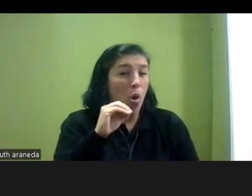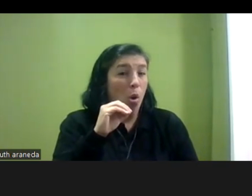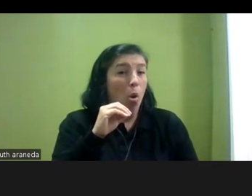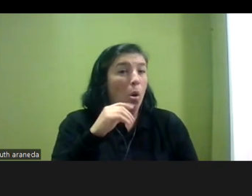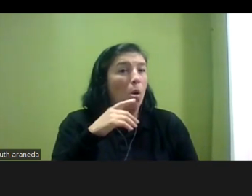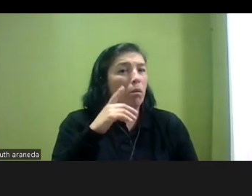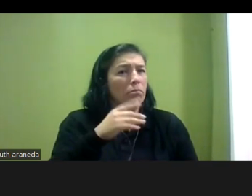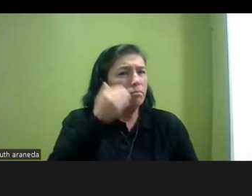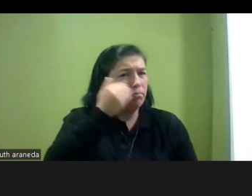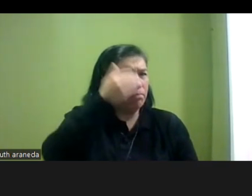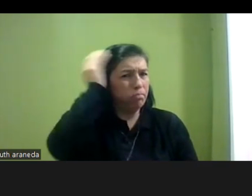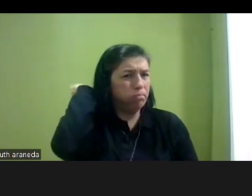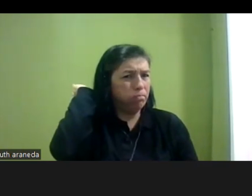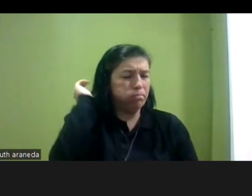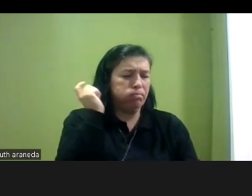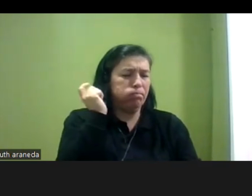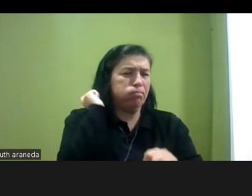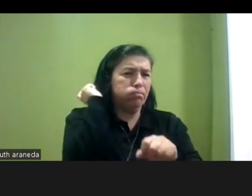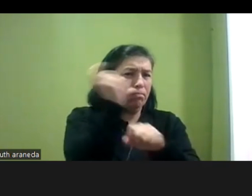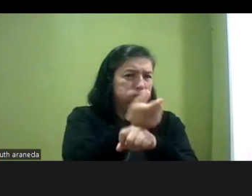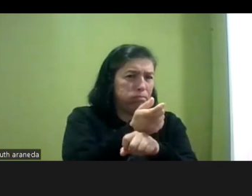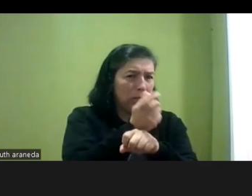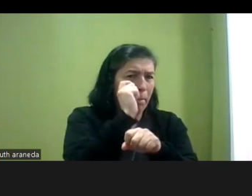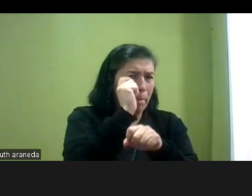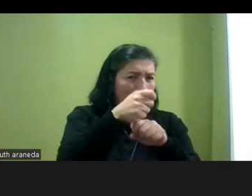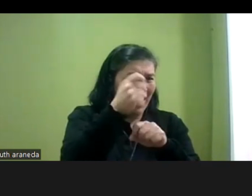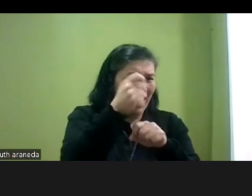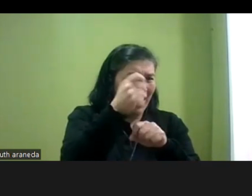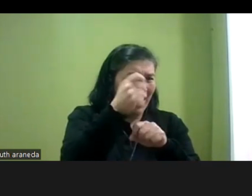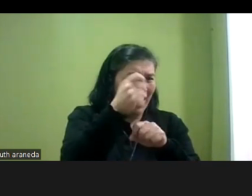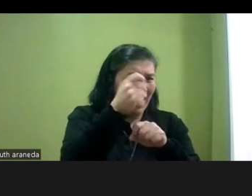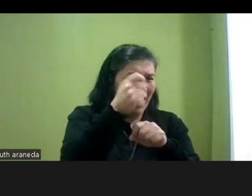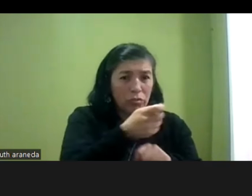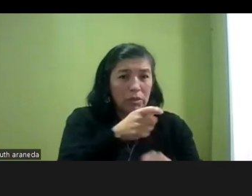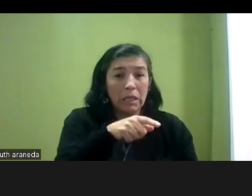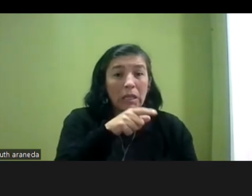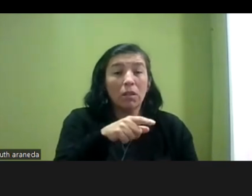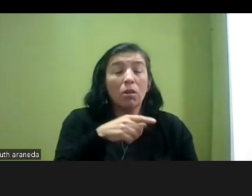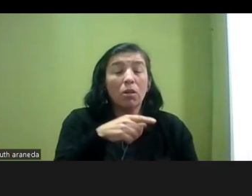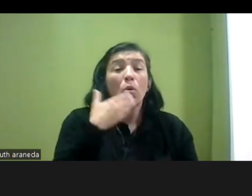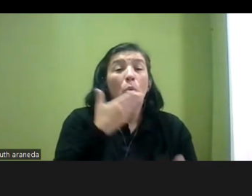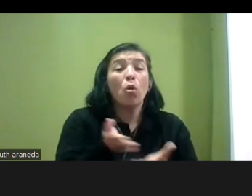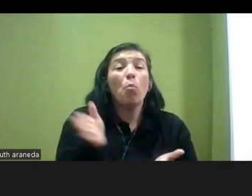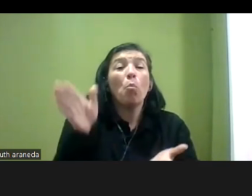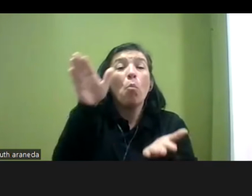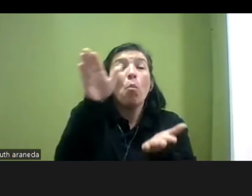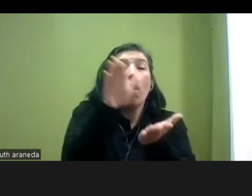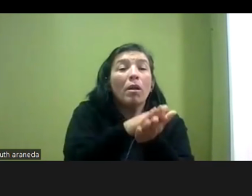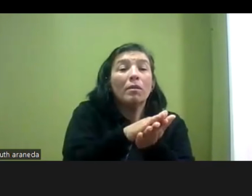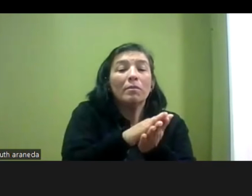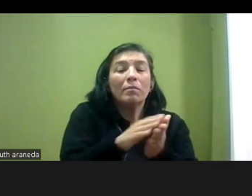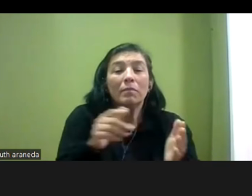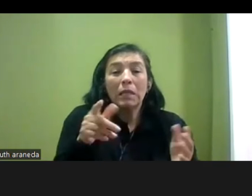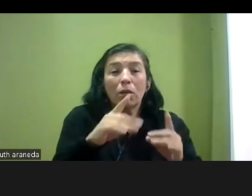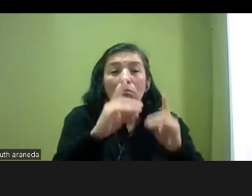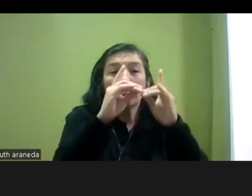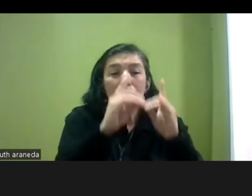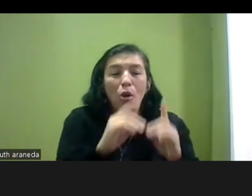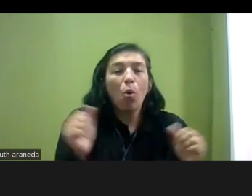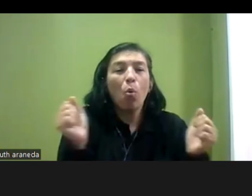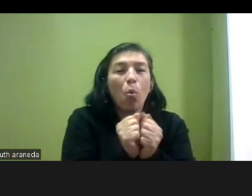pescadores, prestigiosos pescadores, por ejemplo, que han sido enterrados con acompañamiento de cráneos de